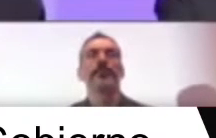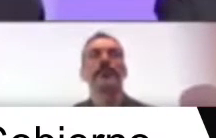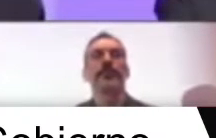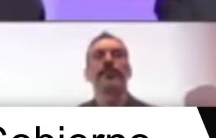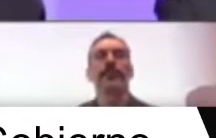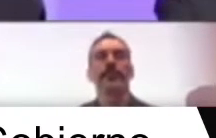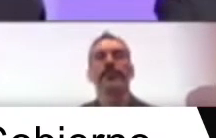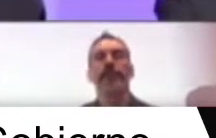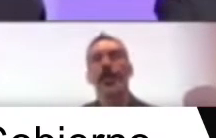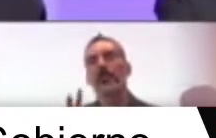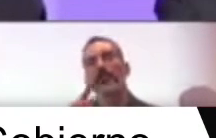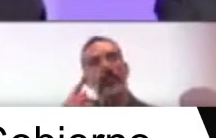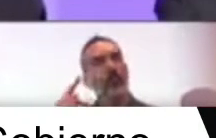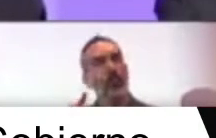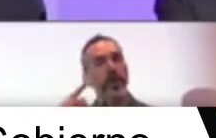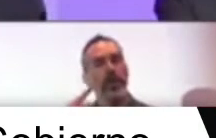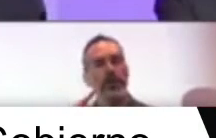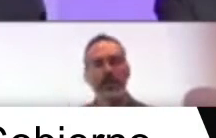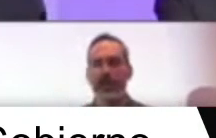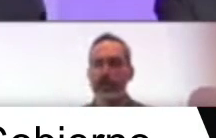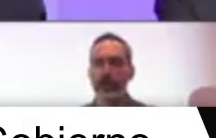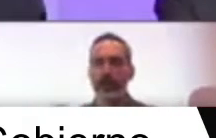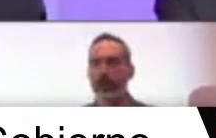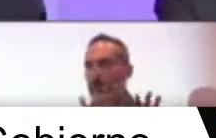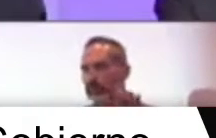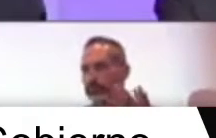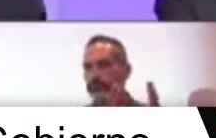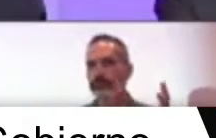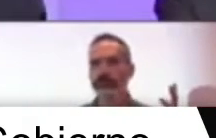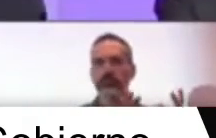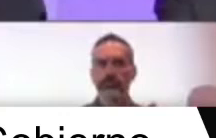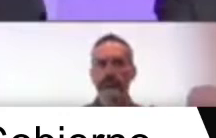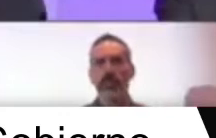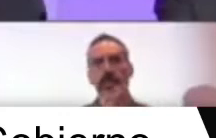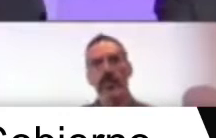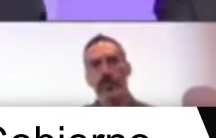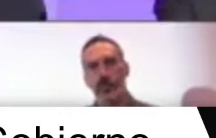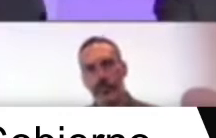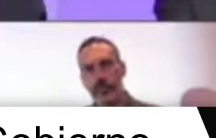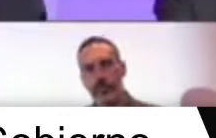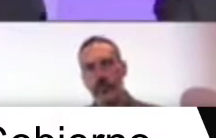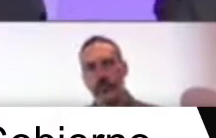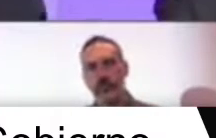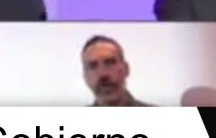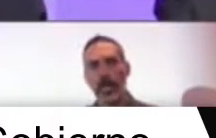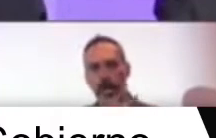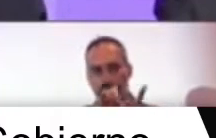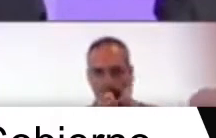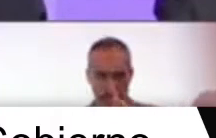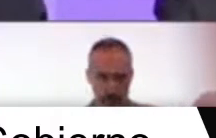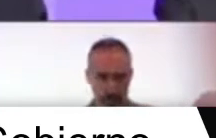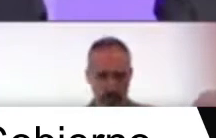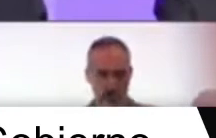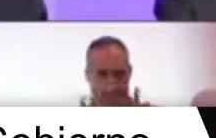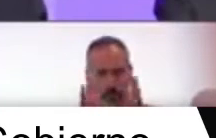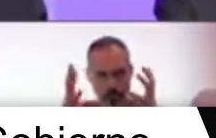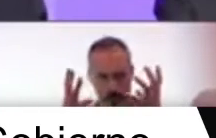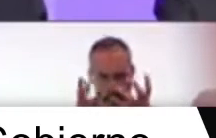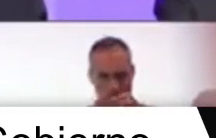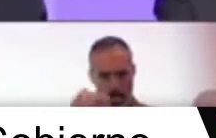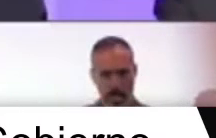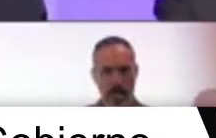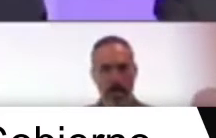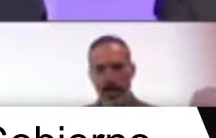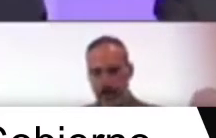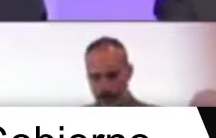los ojos del mundo y por primera vez seremos sede del Campeonato Mundial de Fútbol 7, en el que vamos